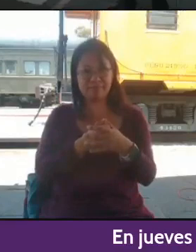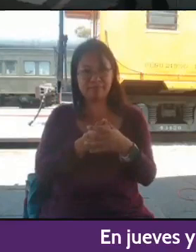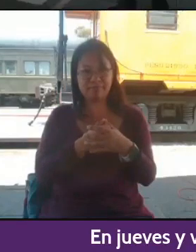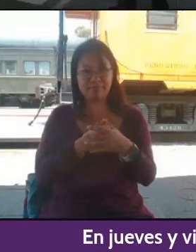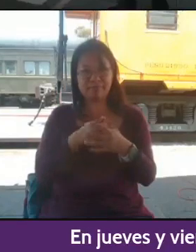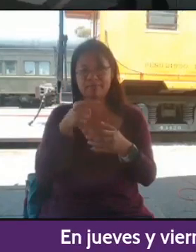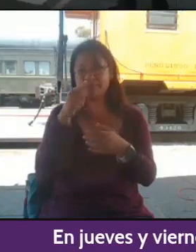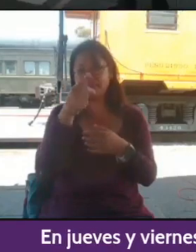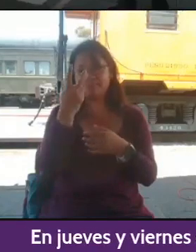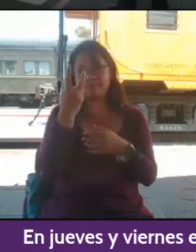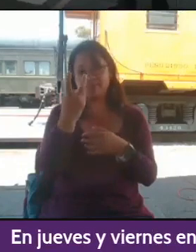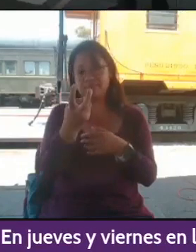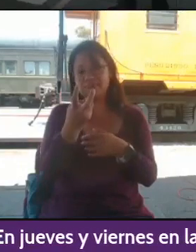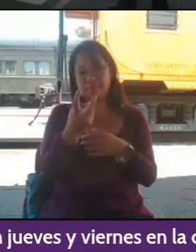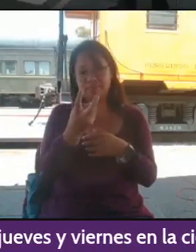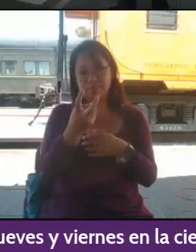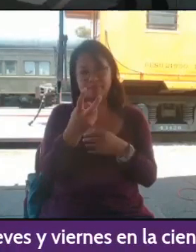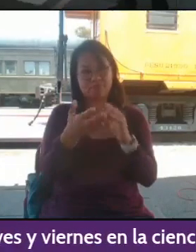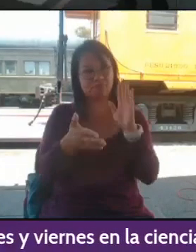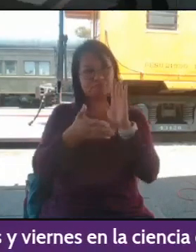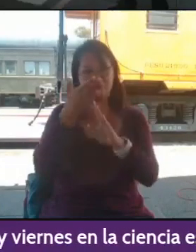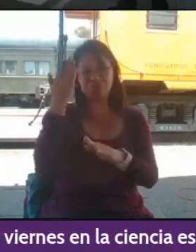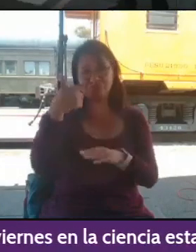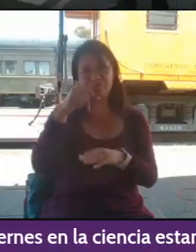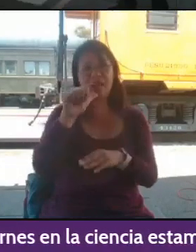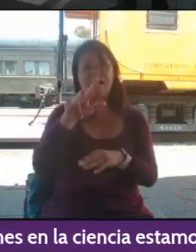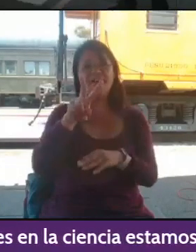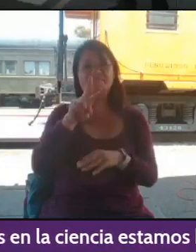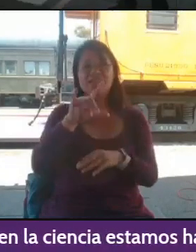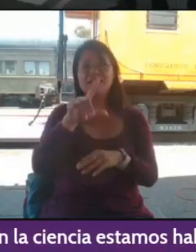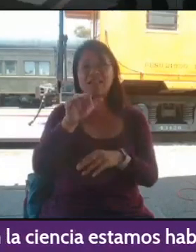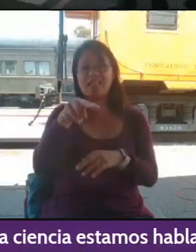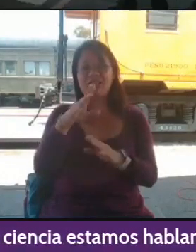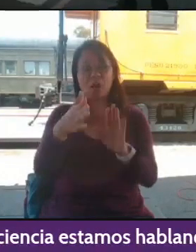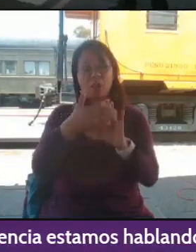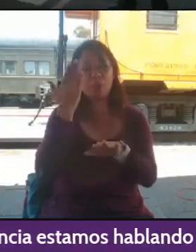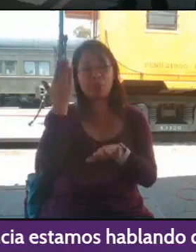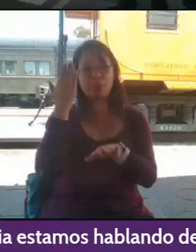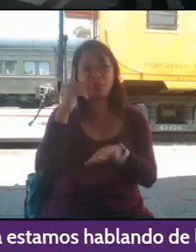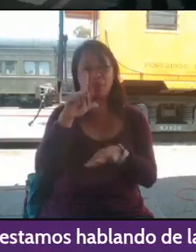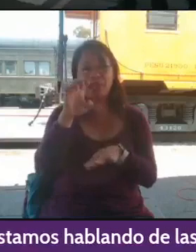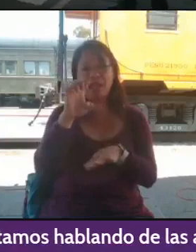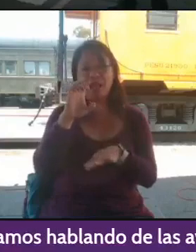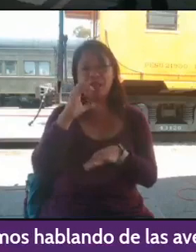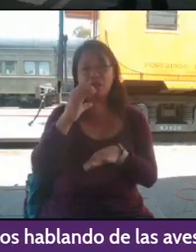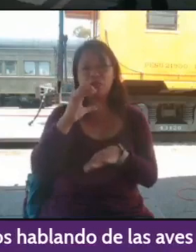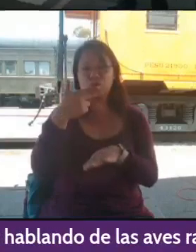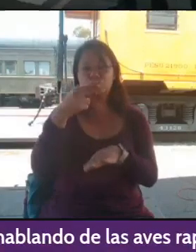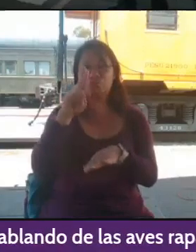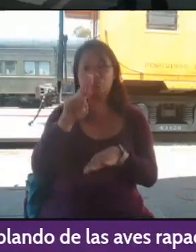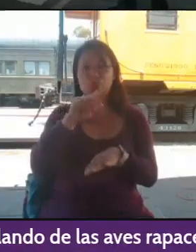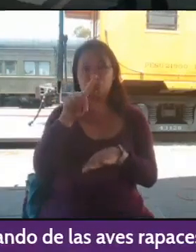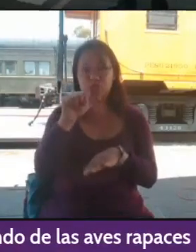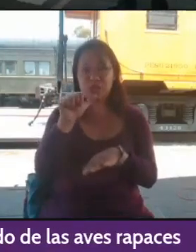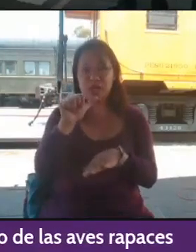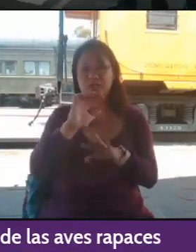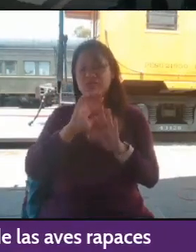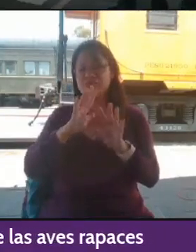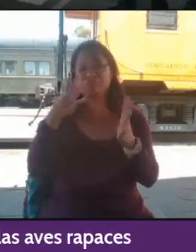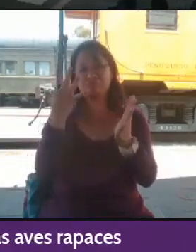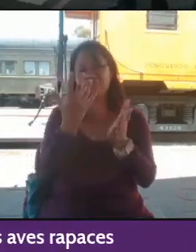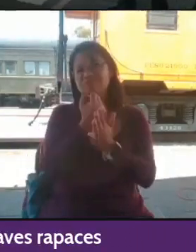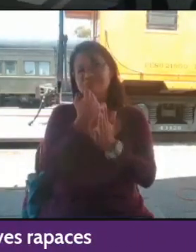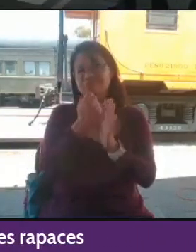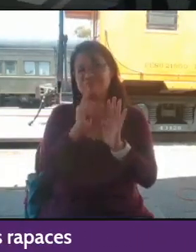Bueno, ahí está, a final de cuentas, se fue el gavilán, se va la lechuza, pareciendo que la lechuza quedó victoriosa, pero